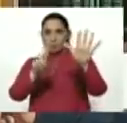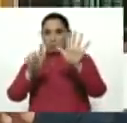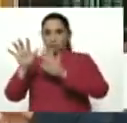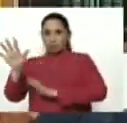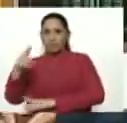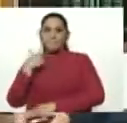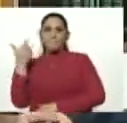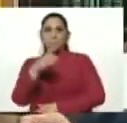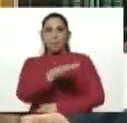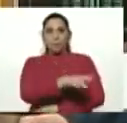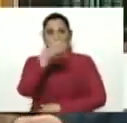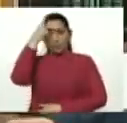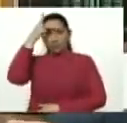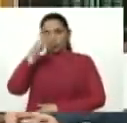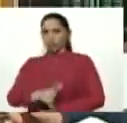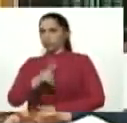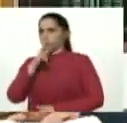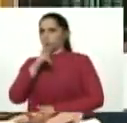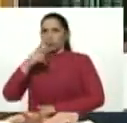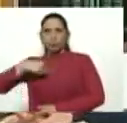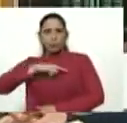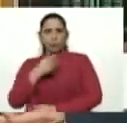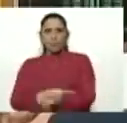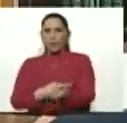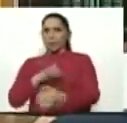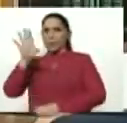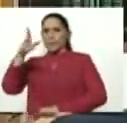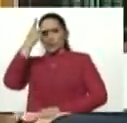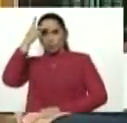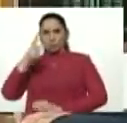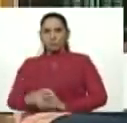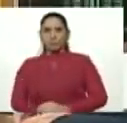5.465 fallecidos, Perú, nuestro hermano Perú.